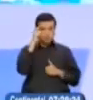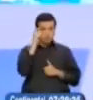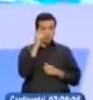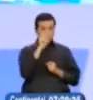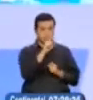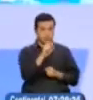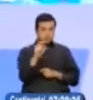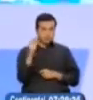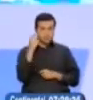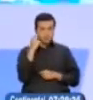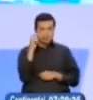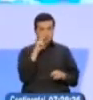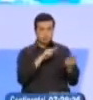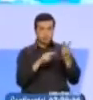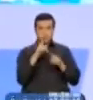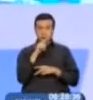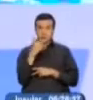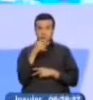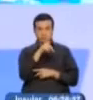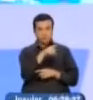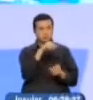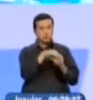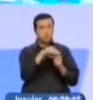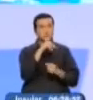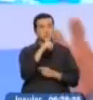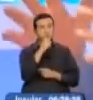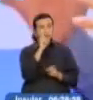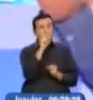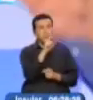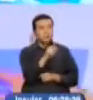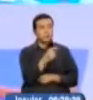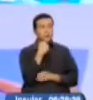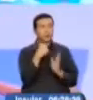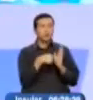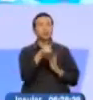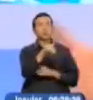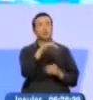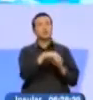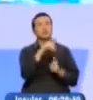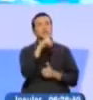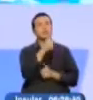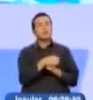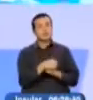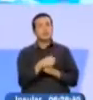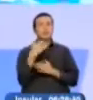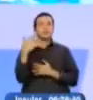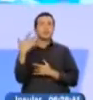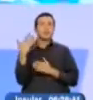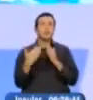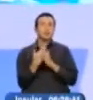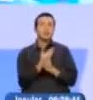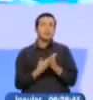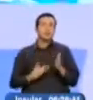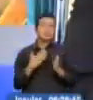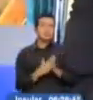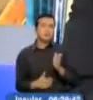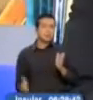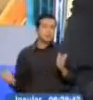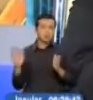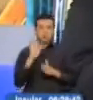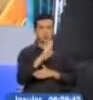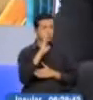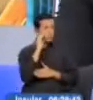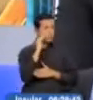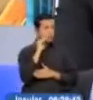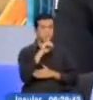hecho analizando el cruce de las preguntas entre por quién votó y qué es lo que espera frente al nuevo gobierno. Dada tu experiencia,